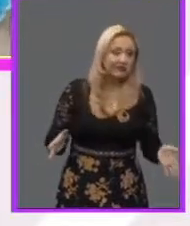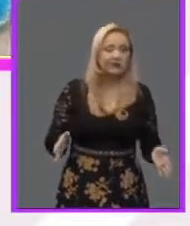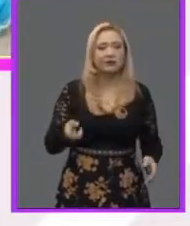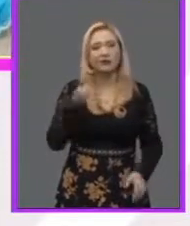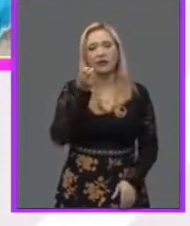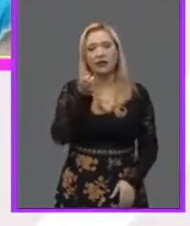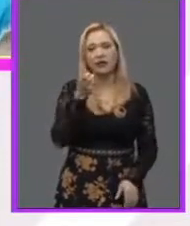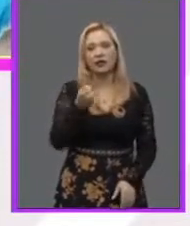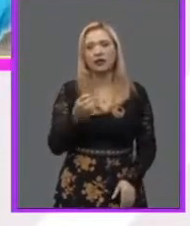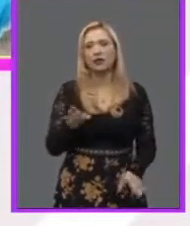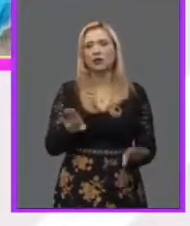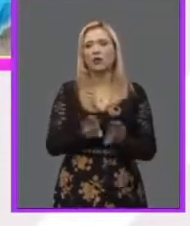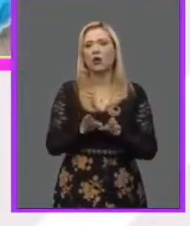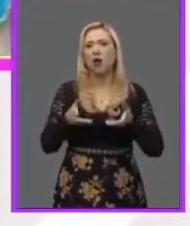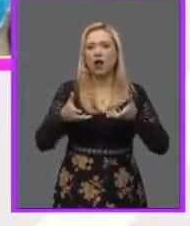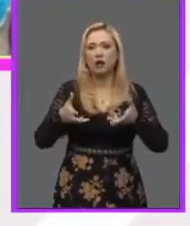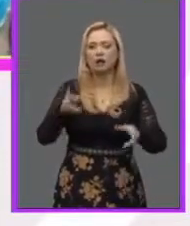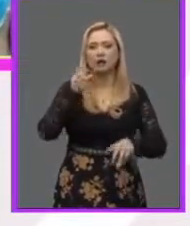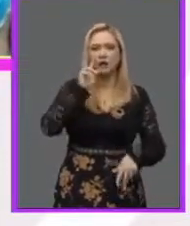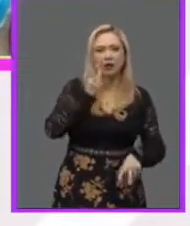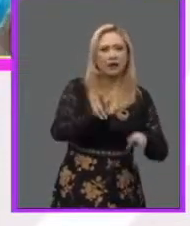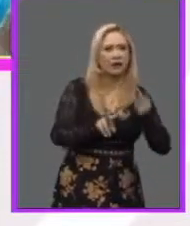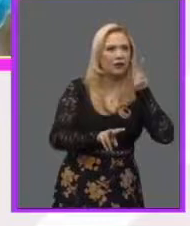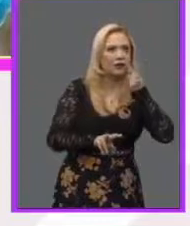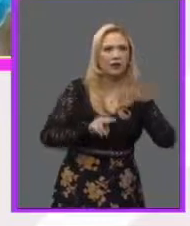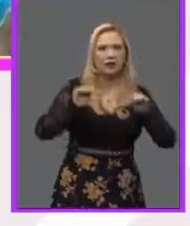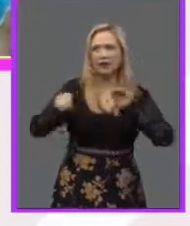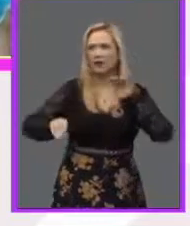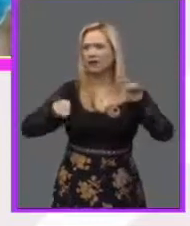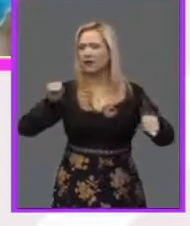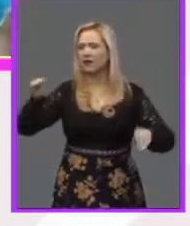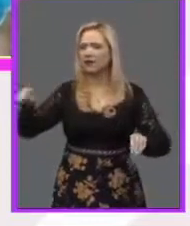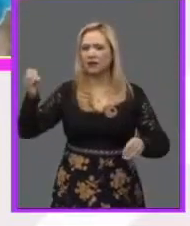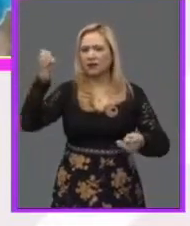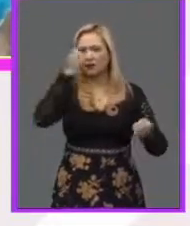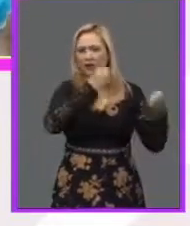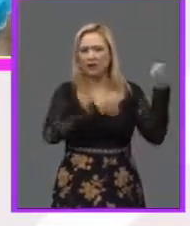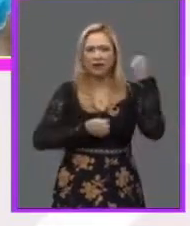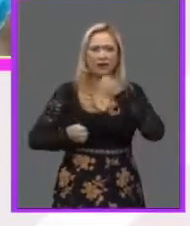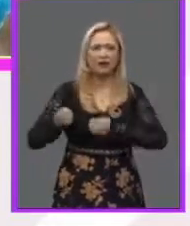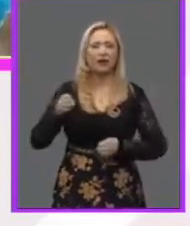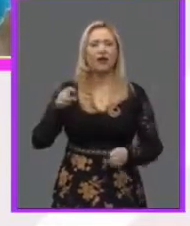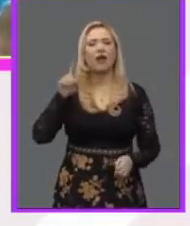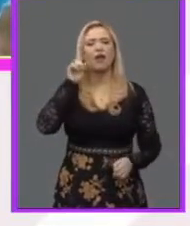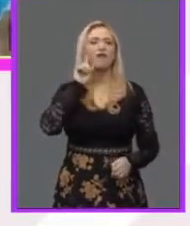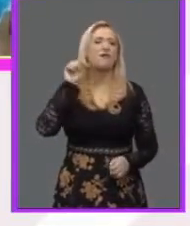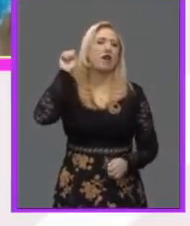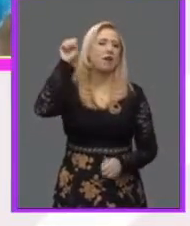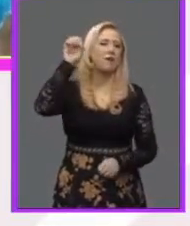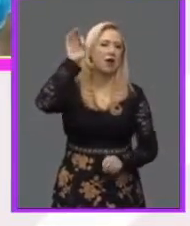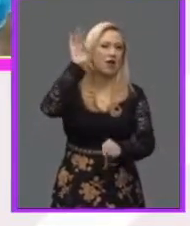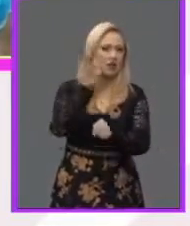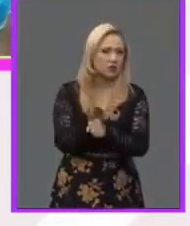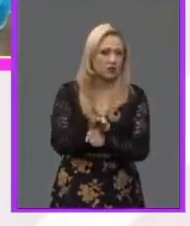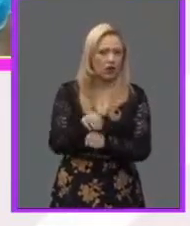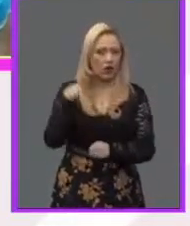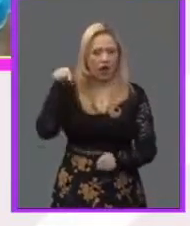hechas piedra, hechas calles, ¿no? Y esos análisis que ya se han hecho, por ejemplo, desde el